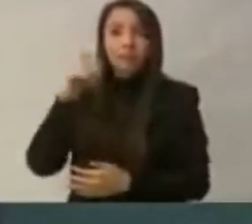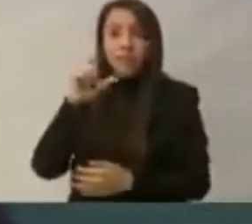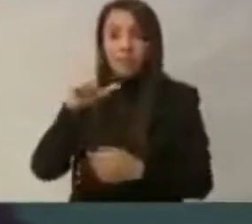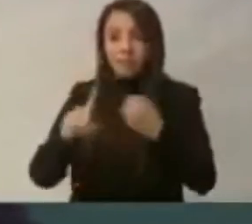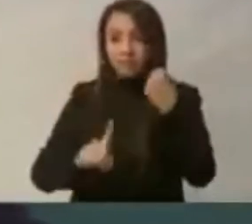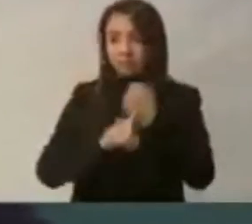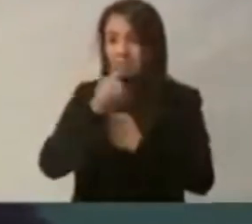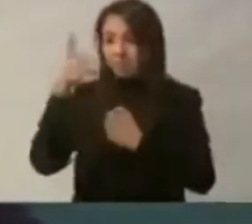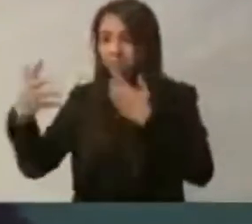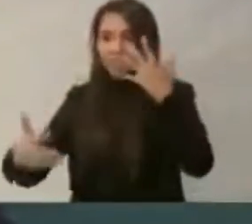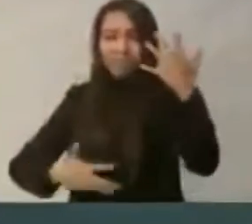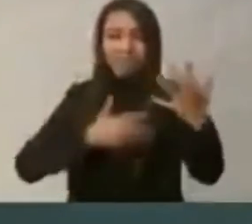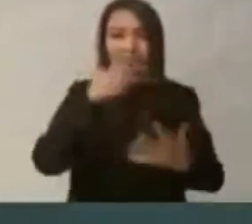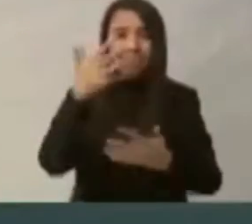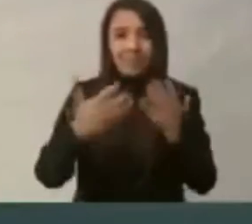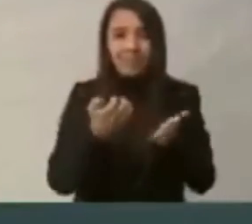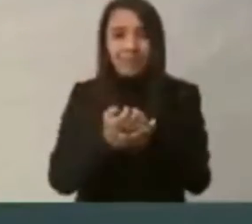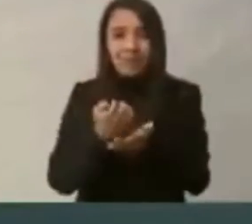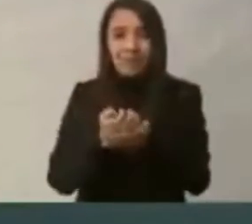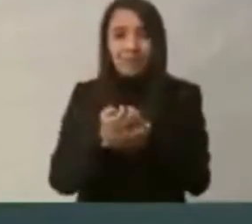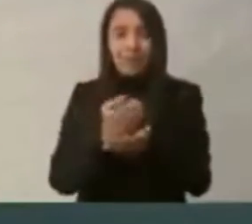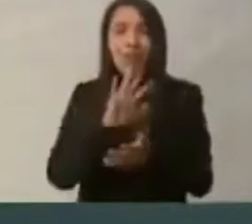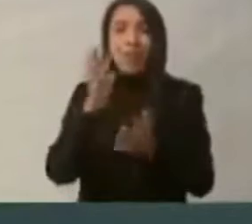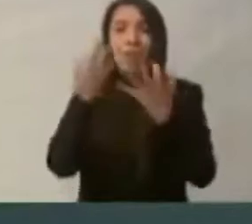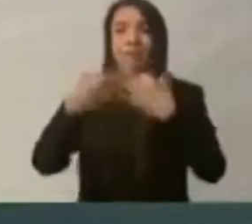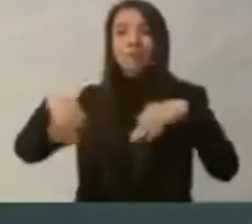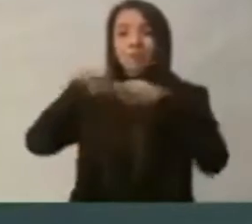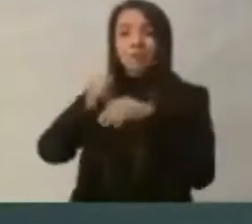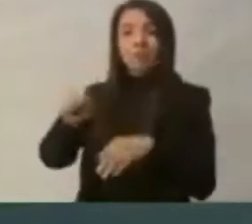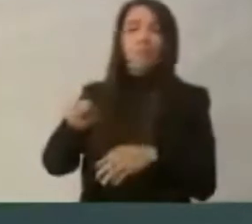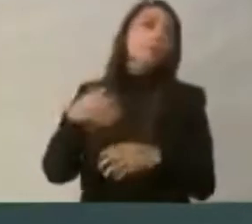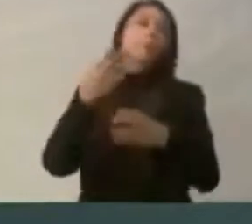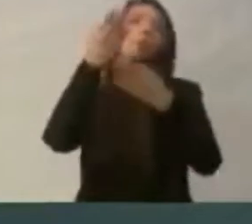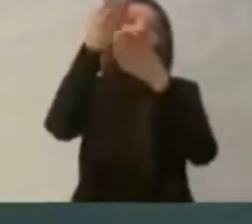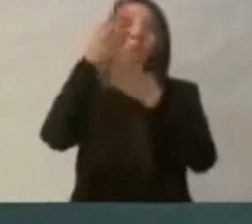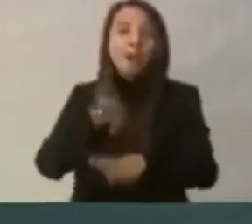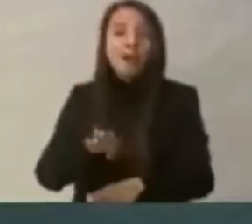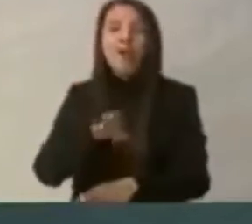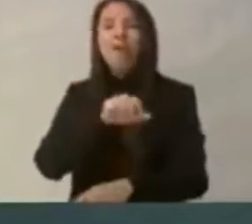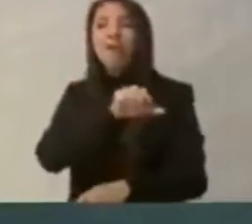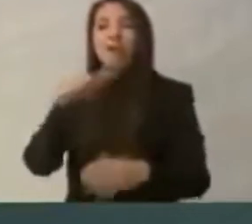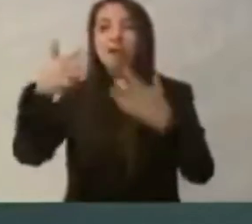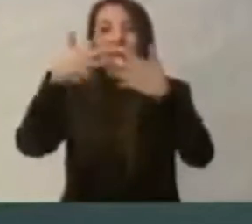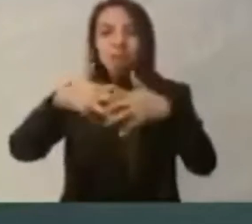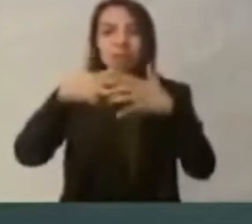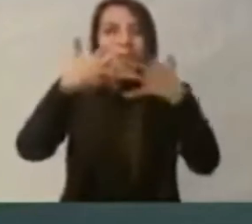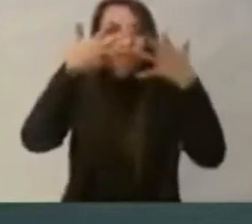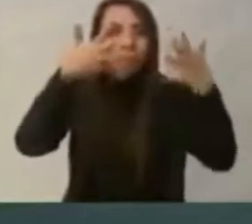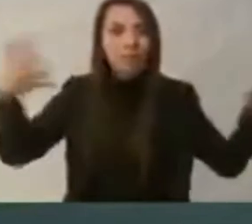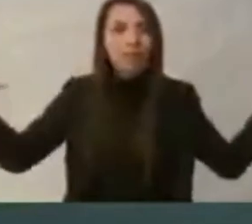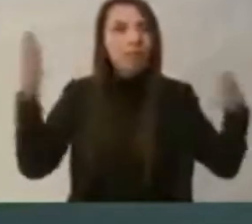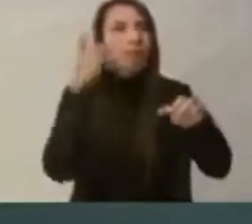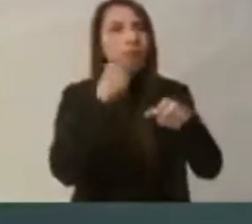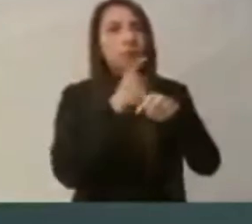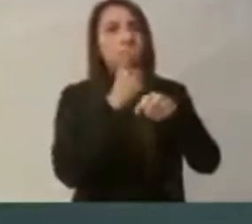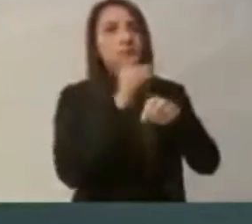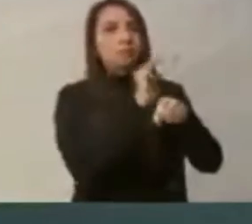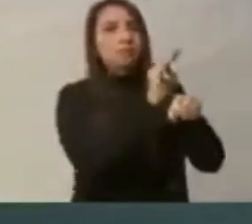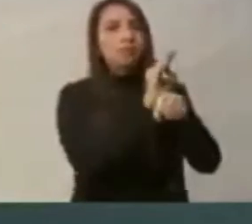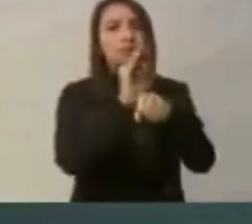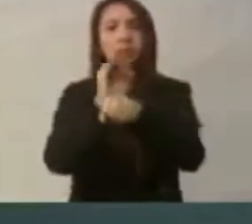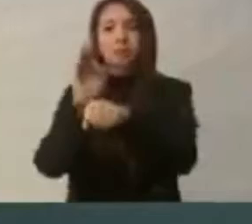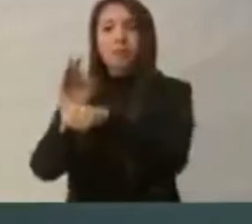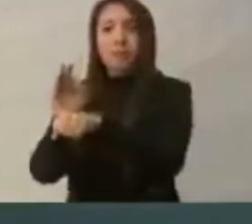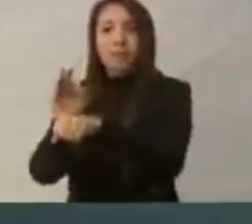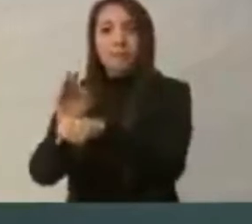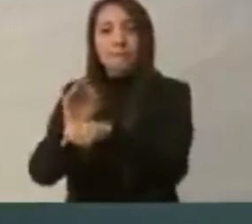rescatar a los bancos, a las instituciones financieras en quiebras, a las grandes empresas. Y nunca le